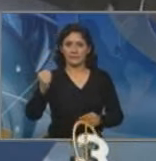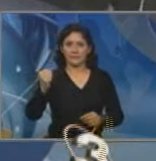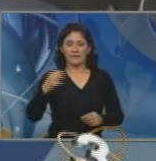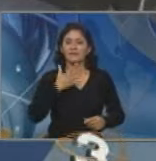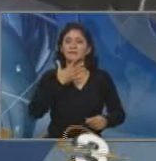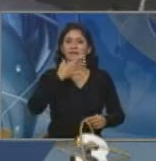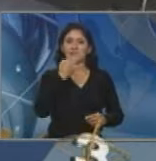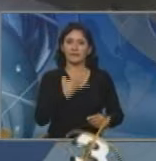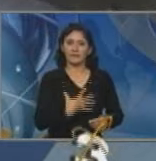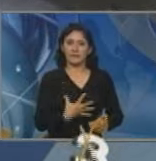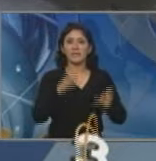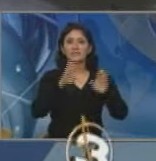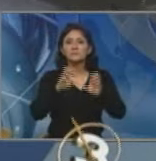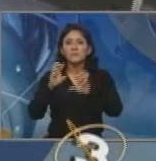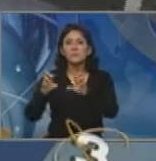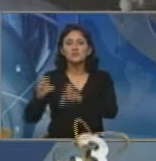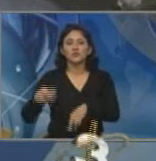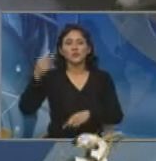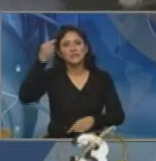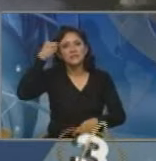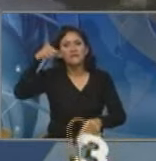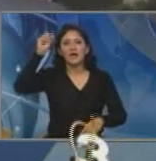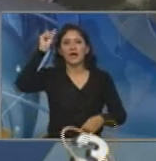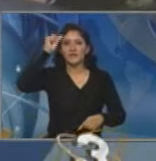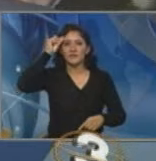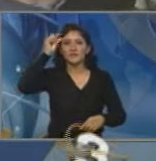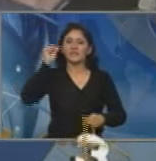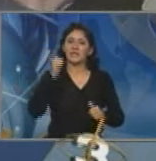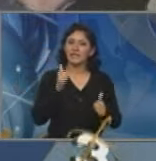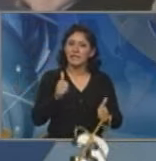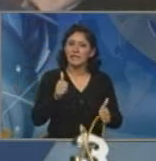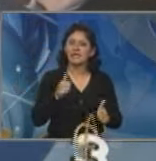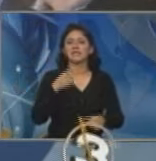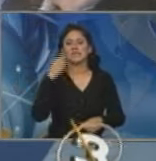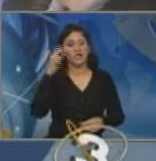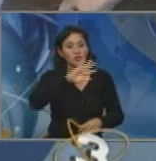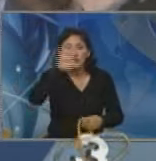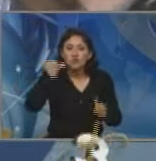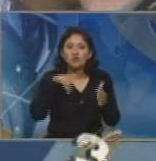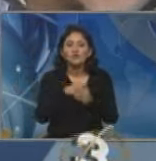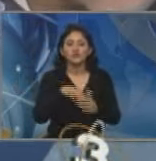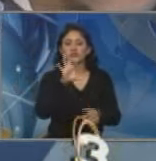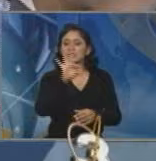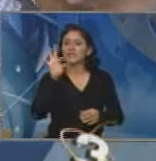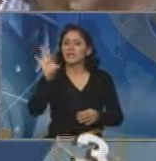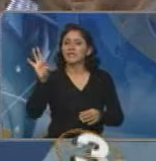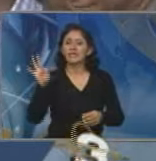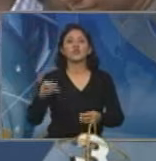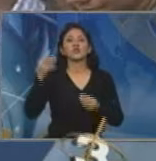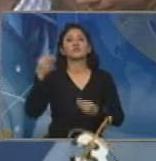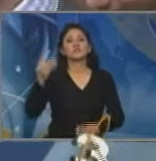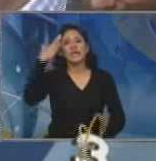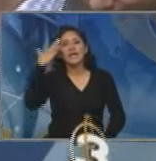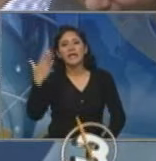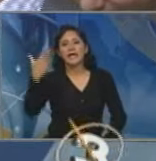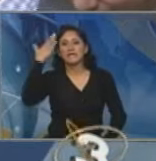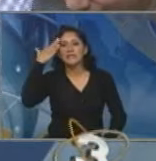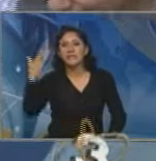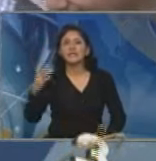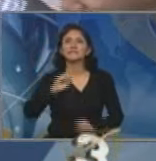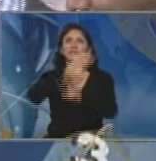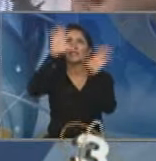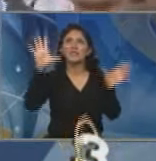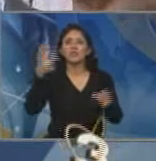van a gobernar y de todos los que lo están eligiendo. Muchas gracias. Buenos días, que Dios